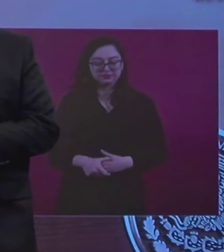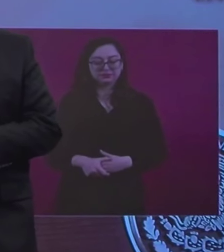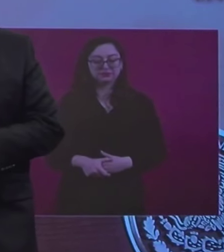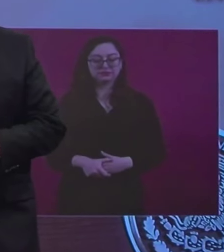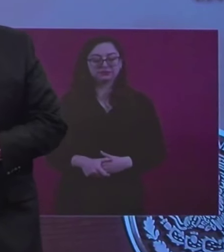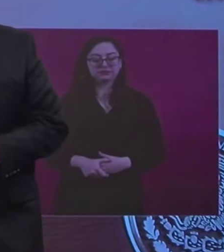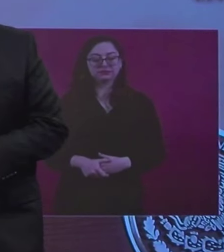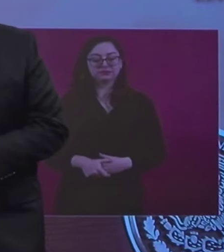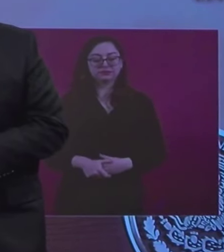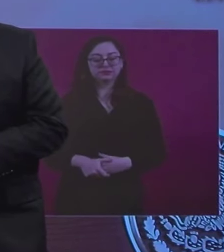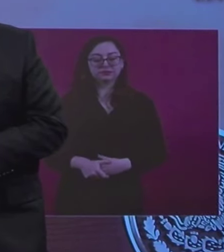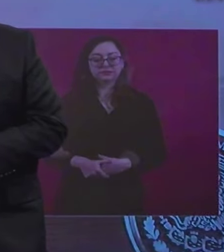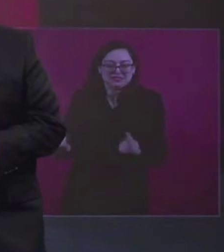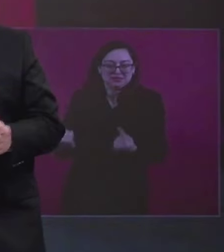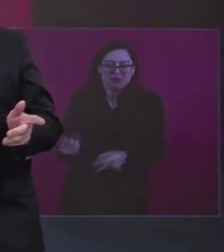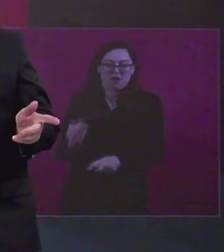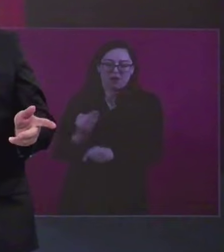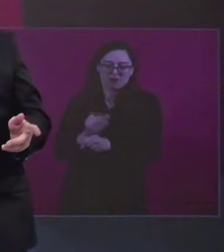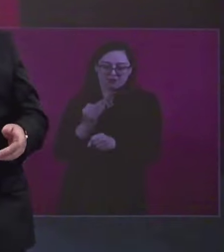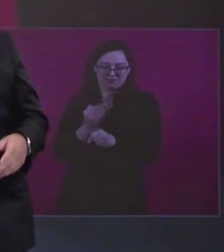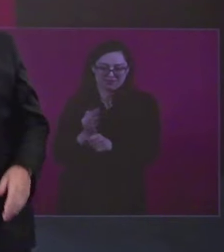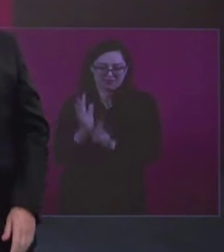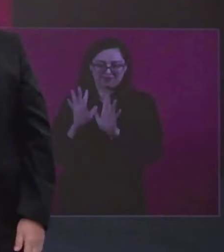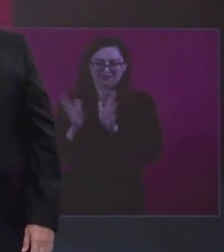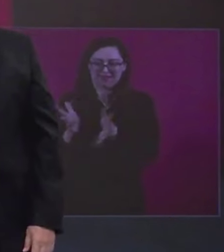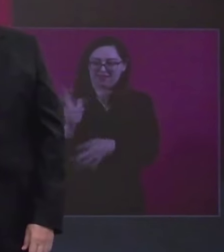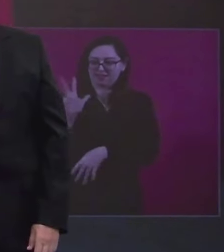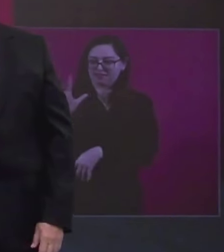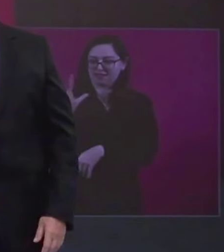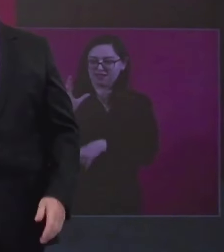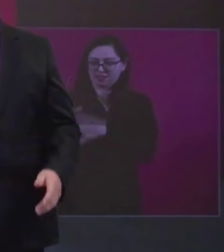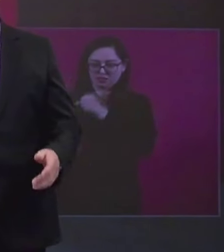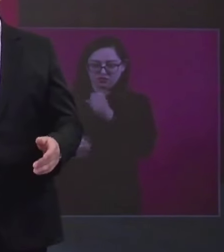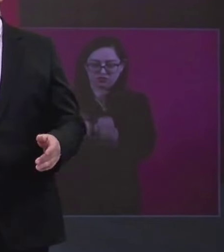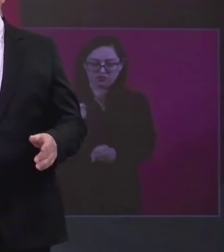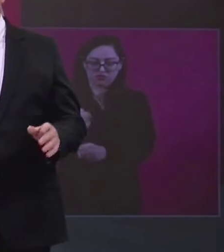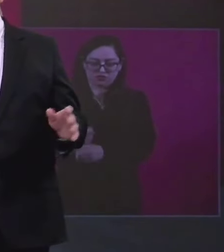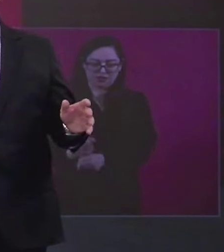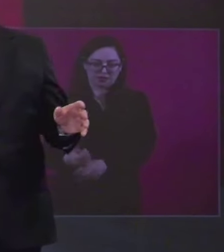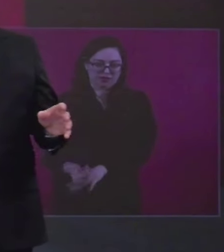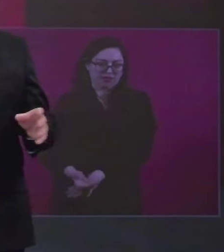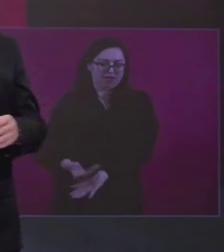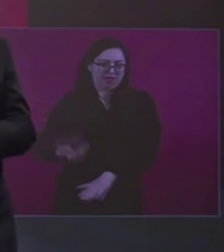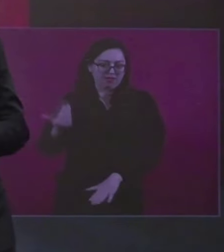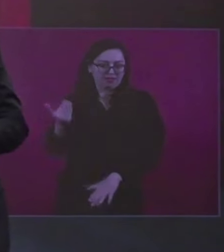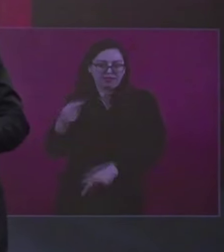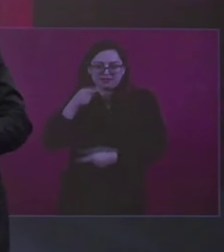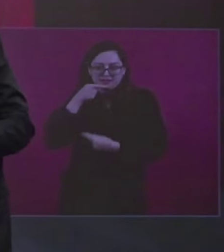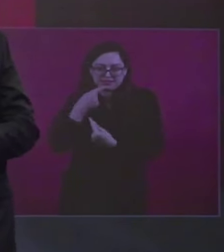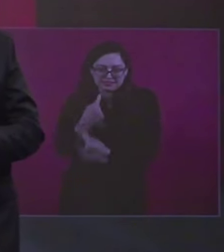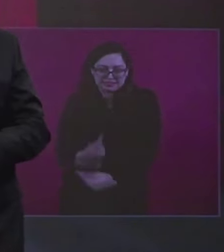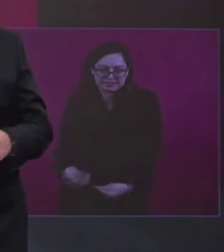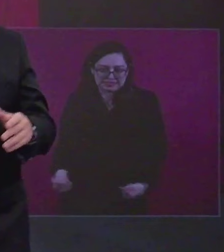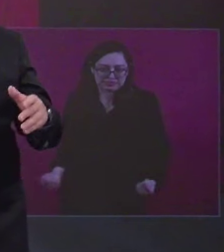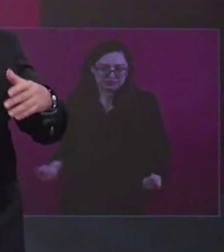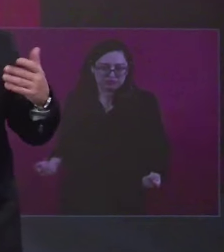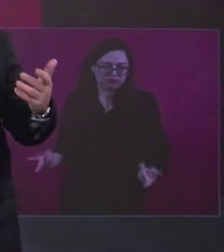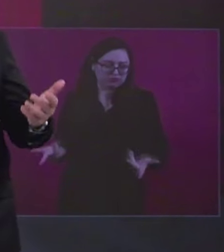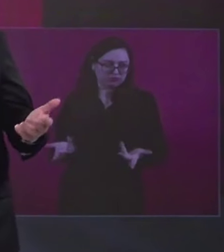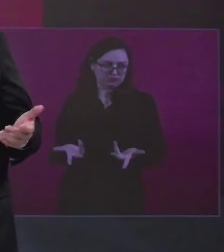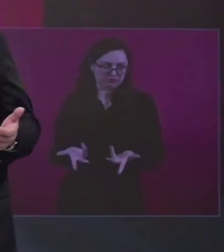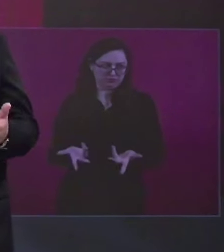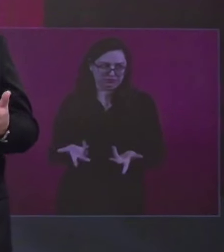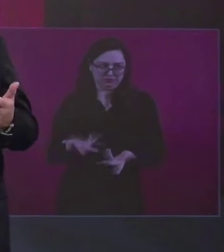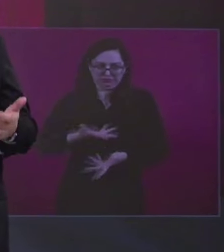influyendo en el ejercicio de gobierno en tanto Sochi G ru la candidata de la coalición ppri PRD